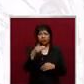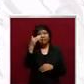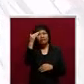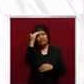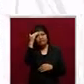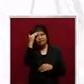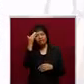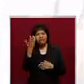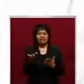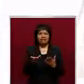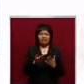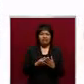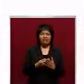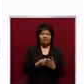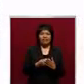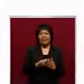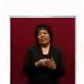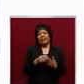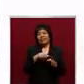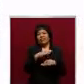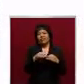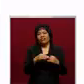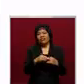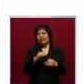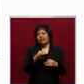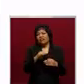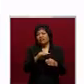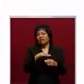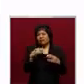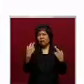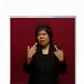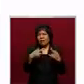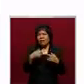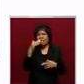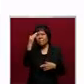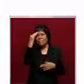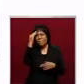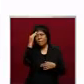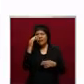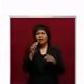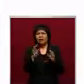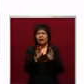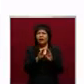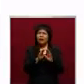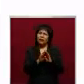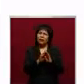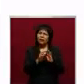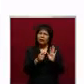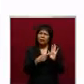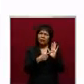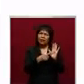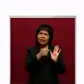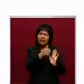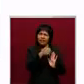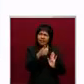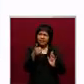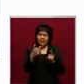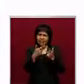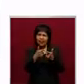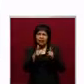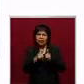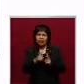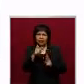conocer. Entonces, generalmente los maestros pensábamos en una dinámica de presentación, una dinámica